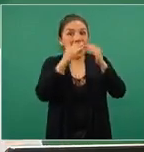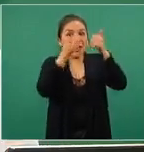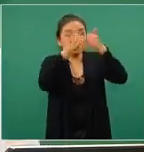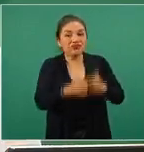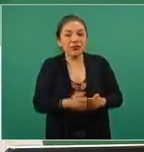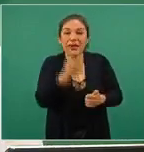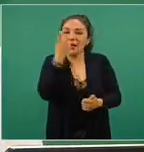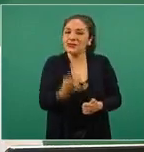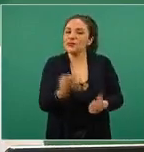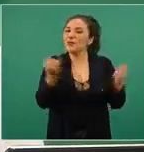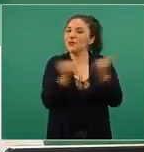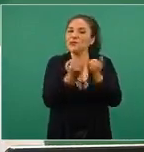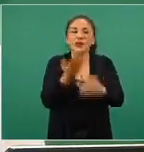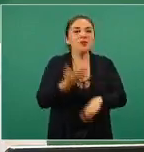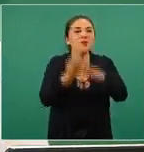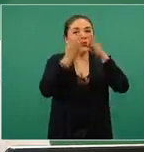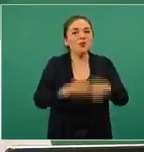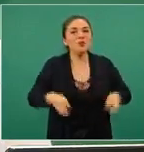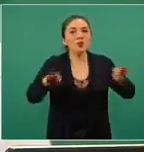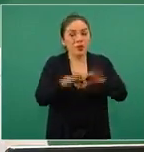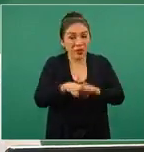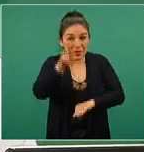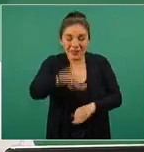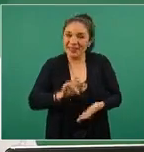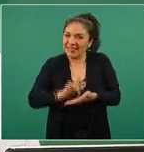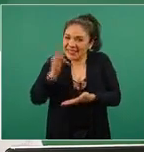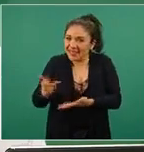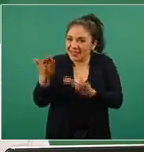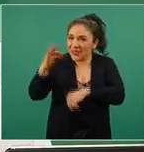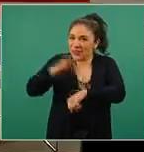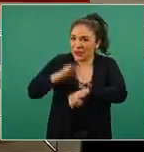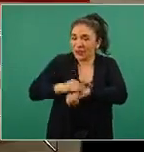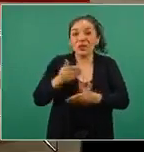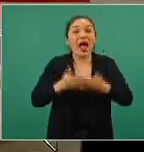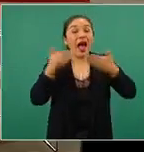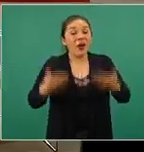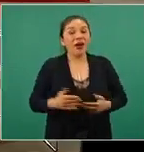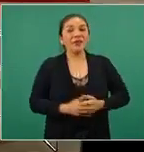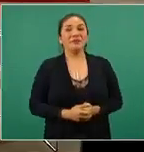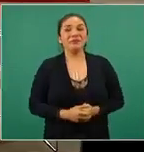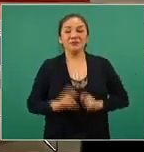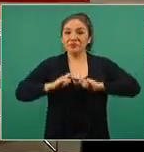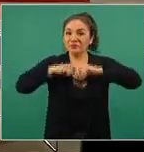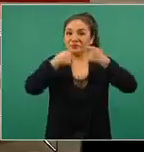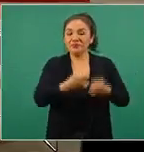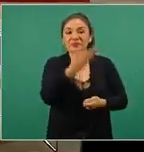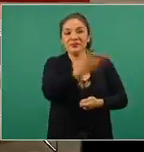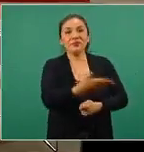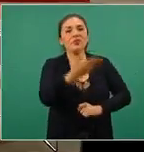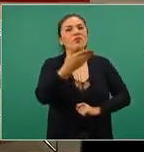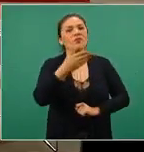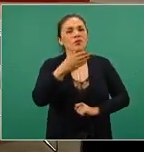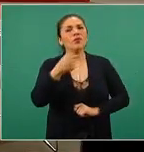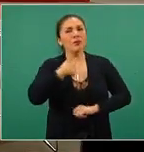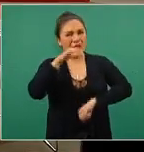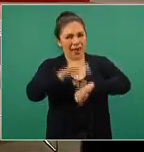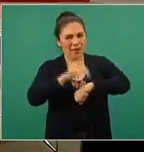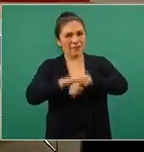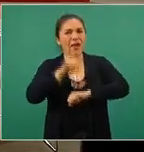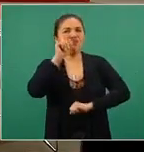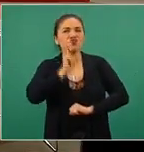ha sido una herramienta importante. Muchísimas gracias, doctor. A continuación, le cedo el uso de la voz a mi querida